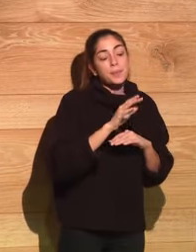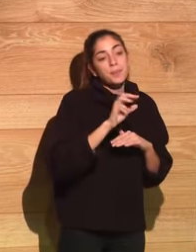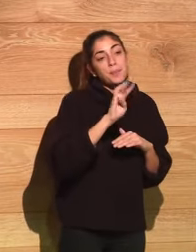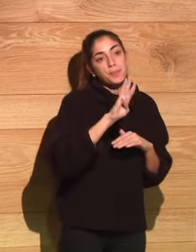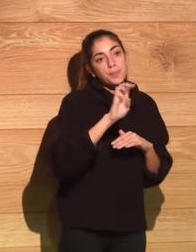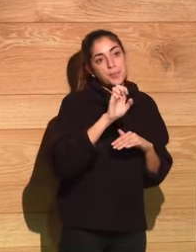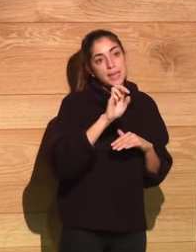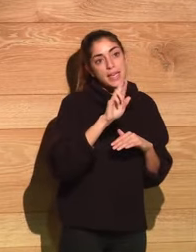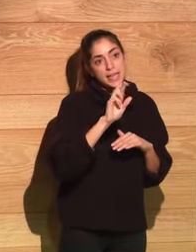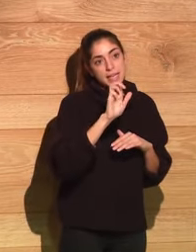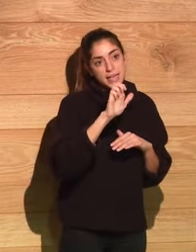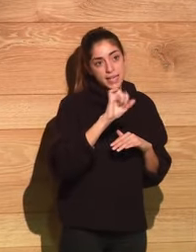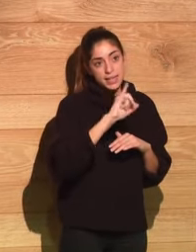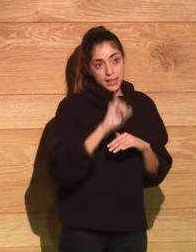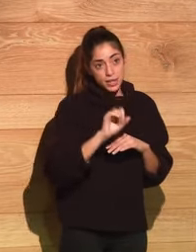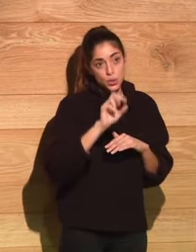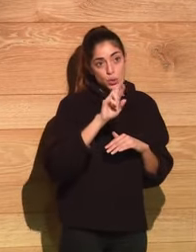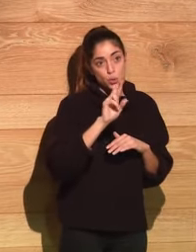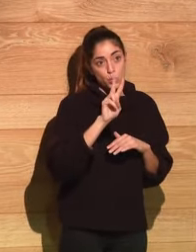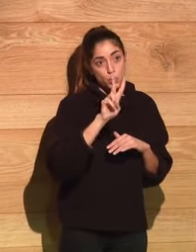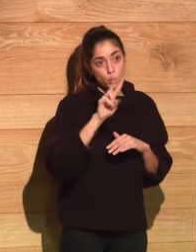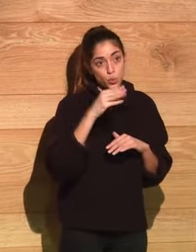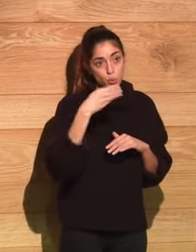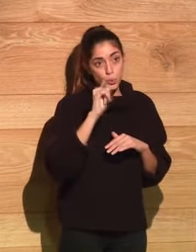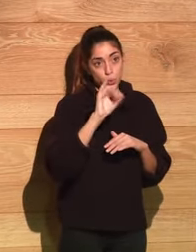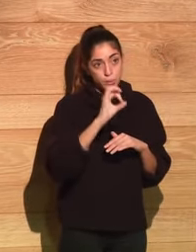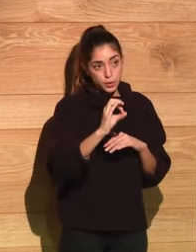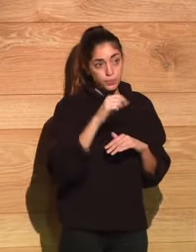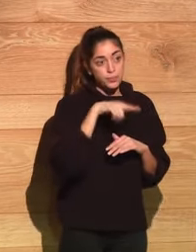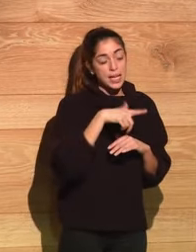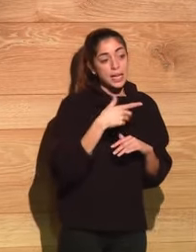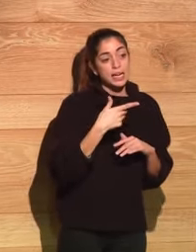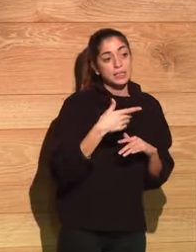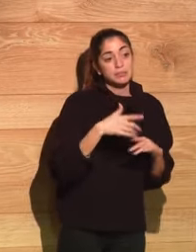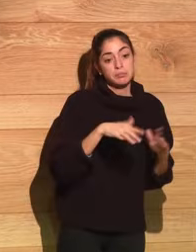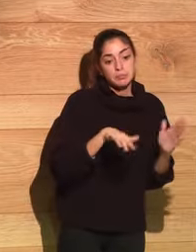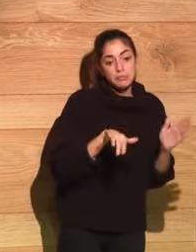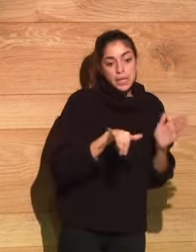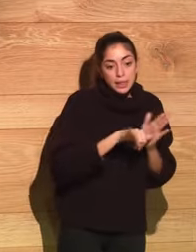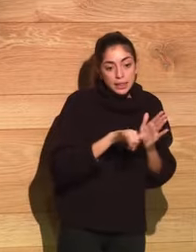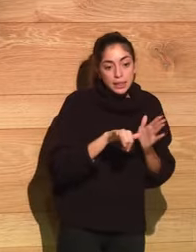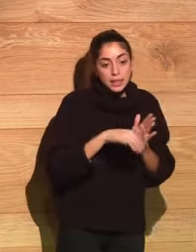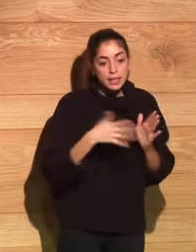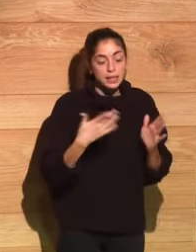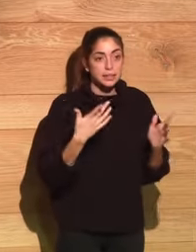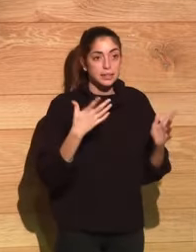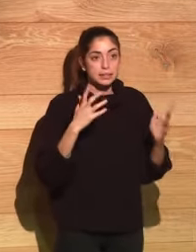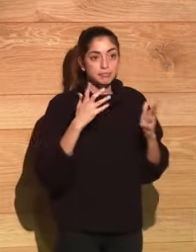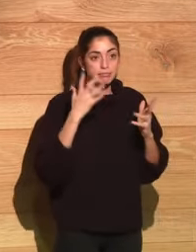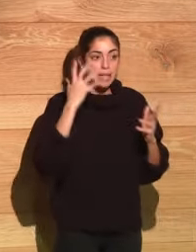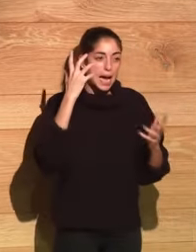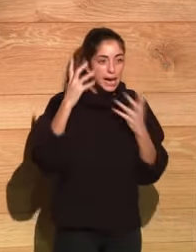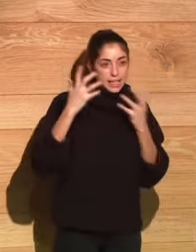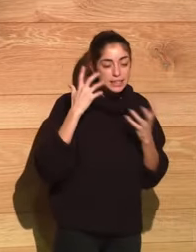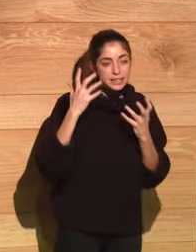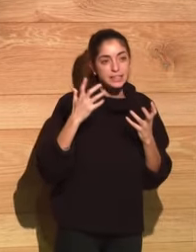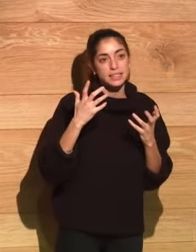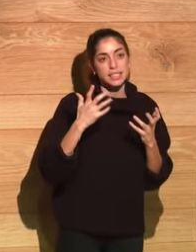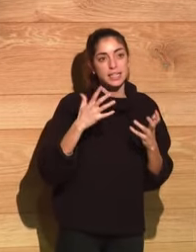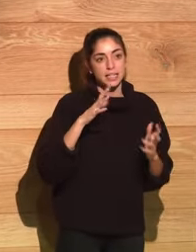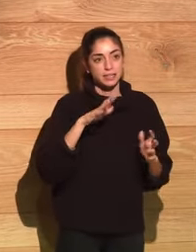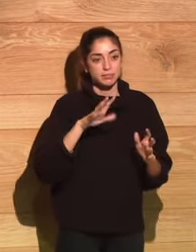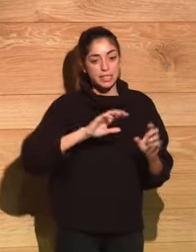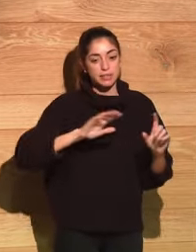pintor muy conocido de la época y que estuvo en la Junta Central del Tesoro Artístico Nacional, que fueron todos aquellos que cogieron los cuadros del Prado